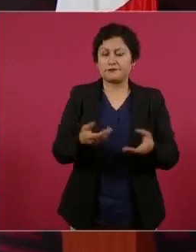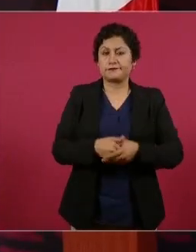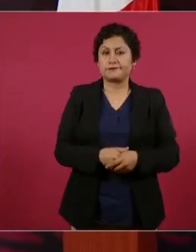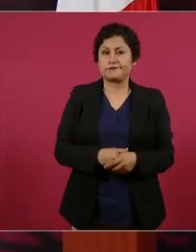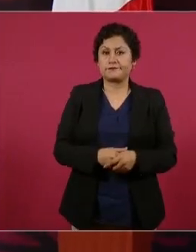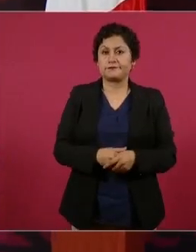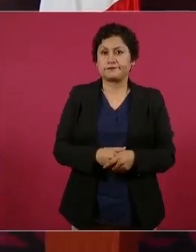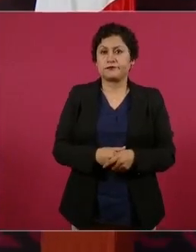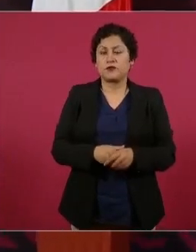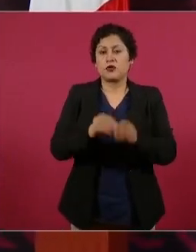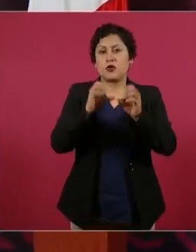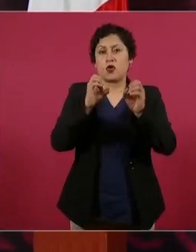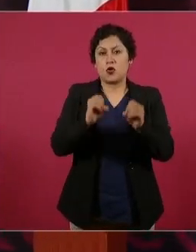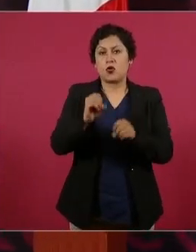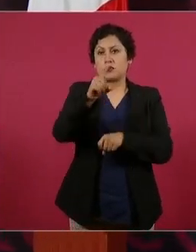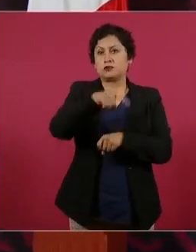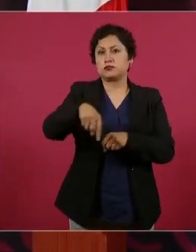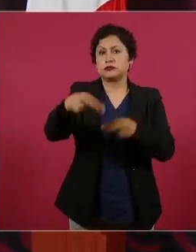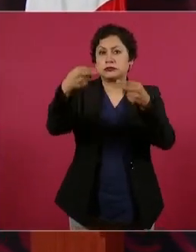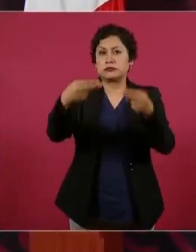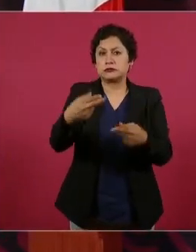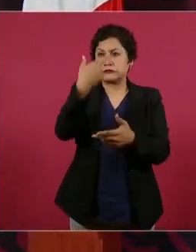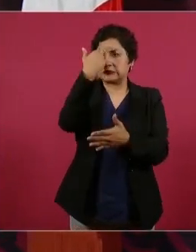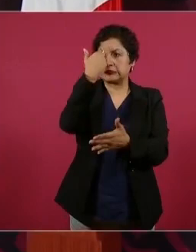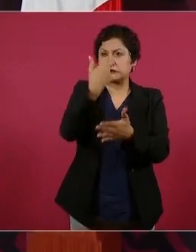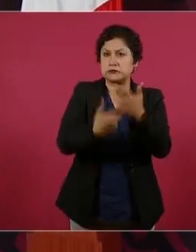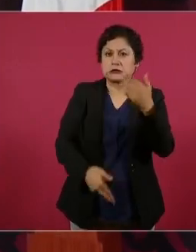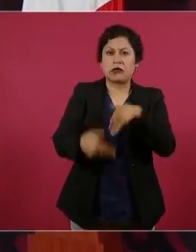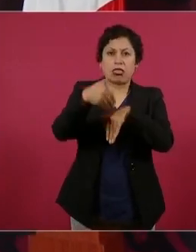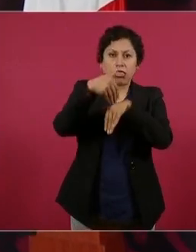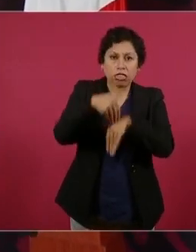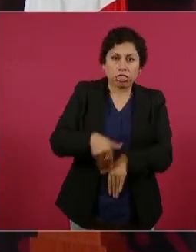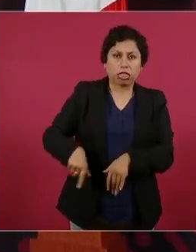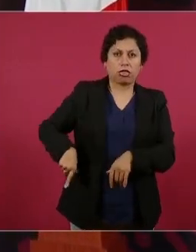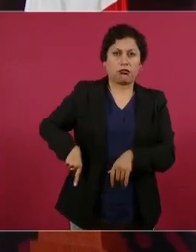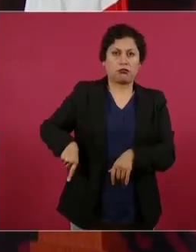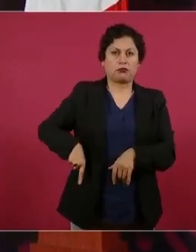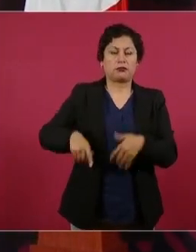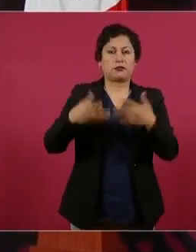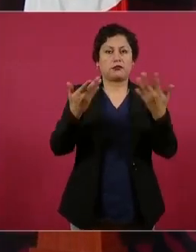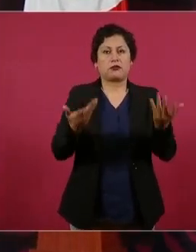de traficantes, de negociantes, de lucro.